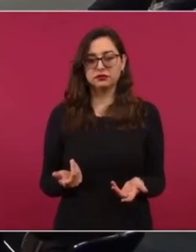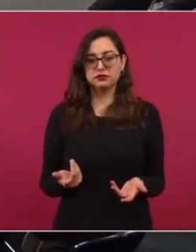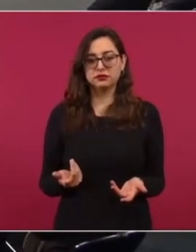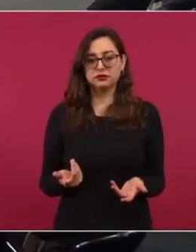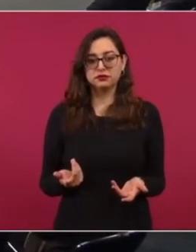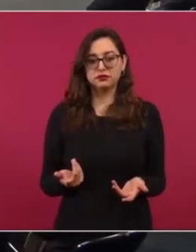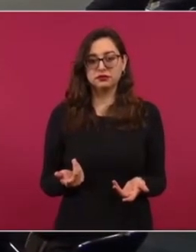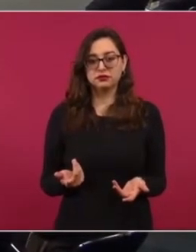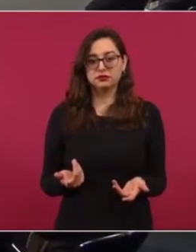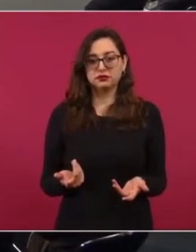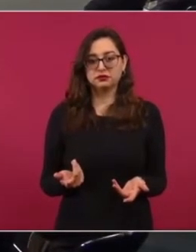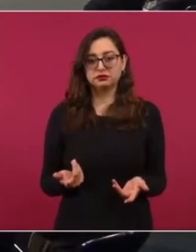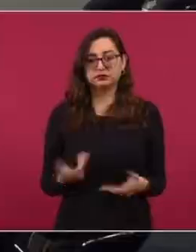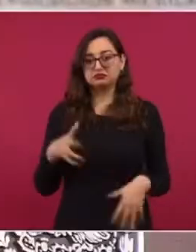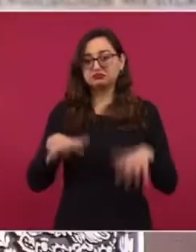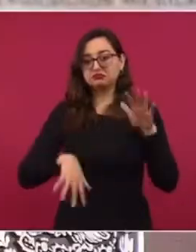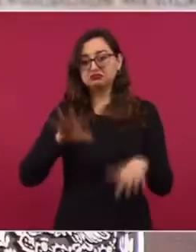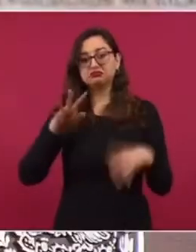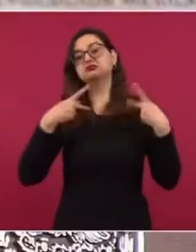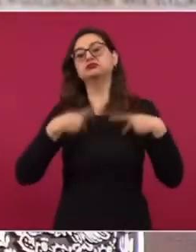no se sabe.